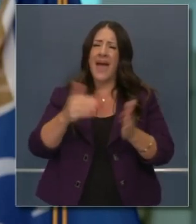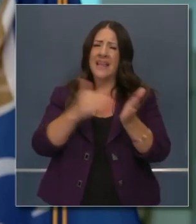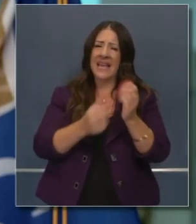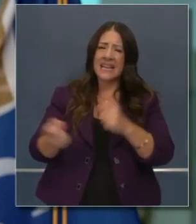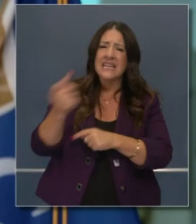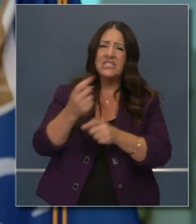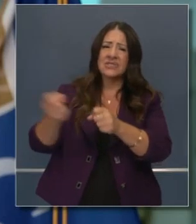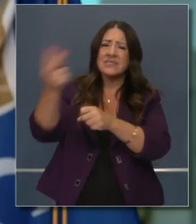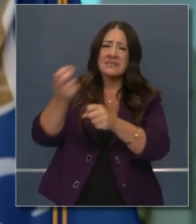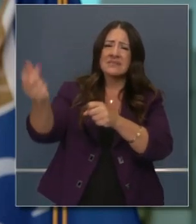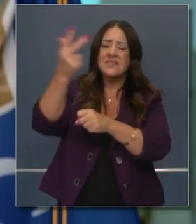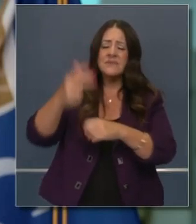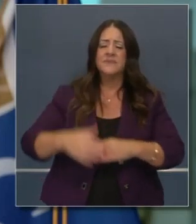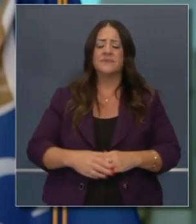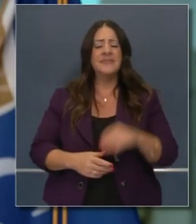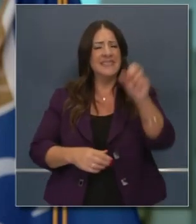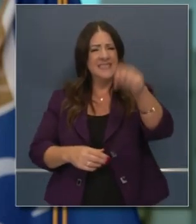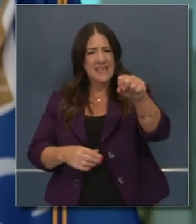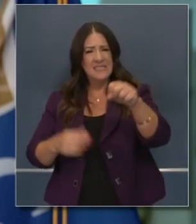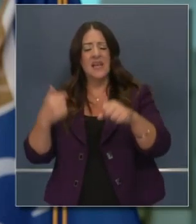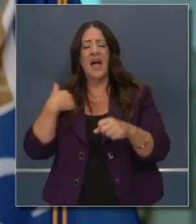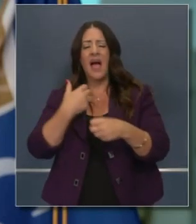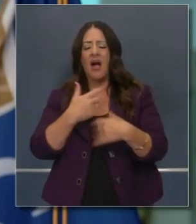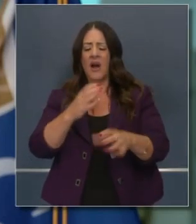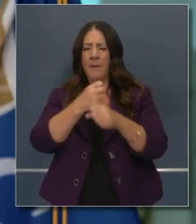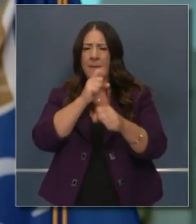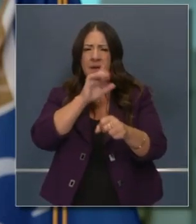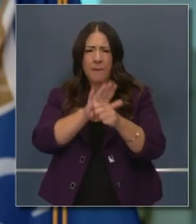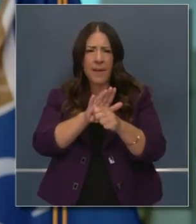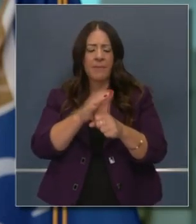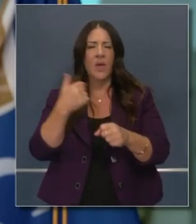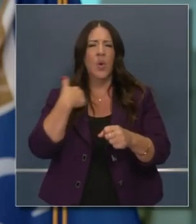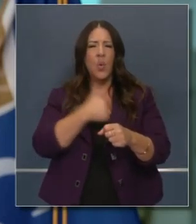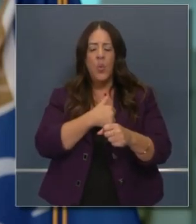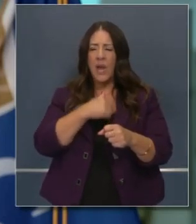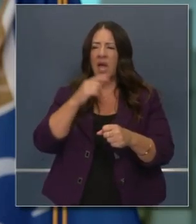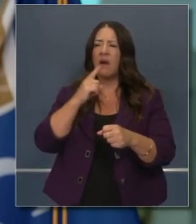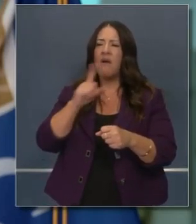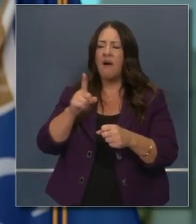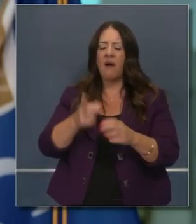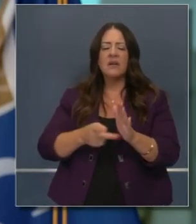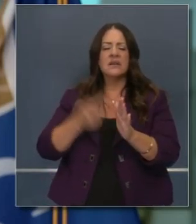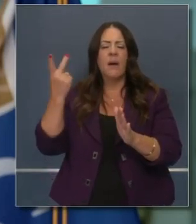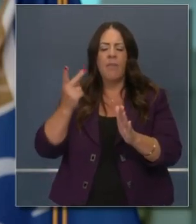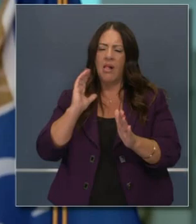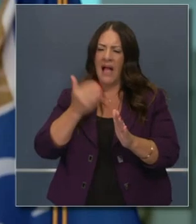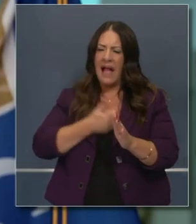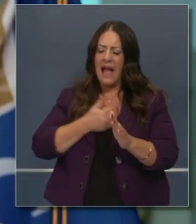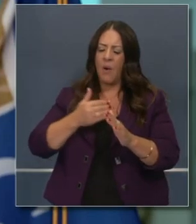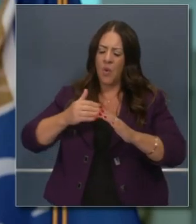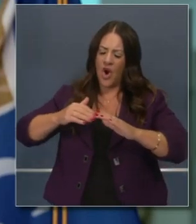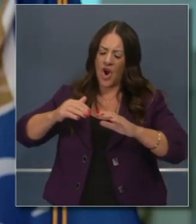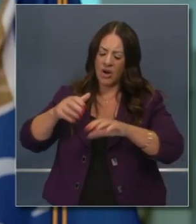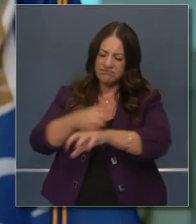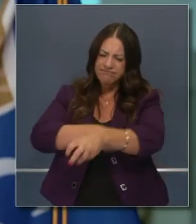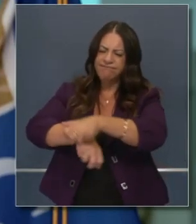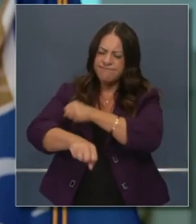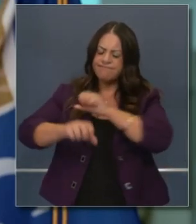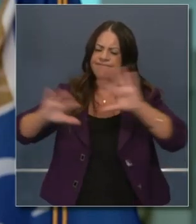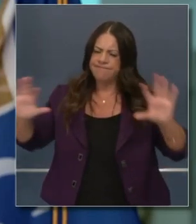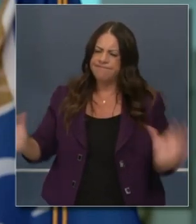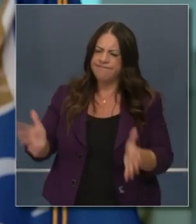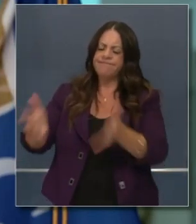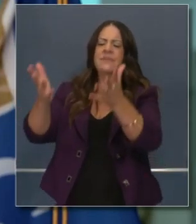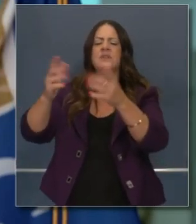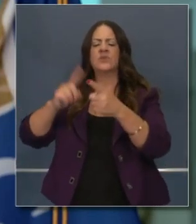Es una oportunidad para recordarles de los compromisos que hemos hecho de más de duplicar la vegetación en